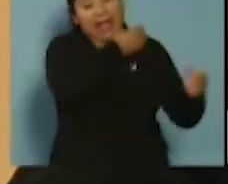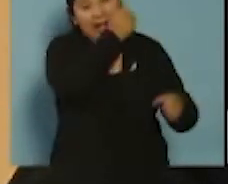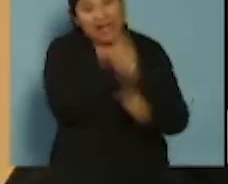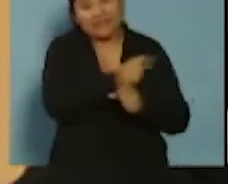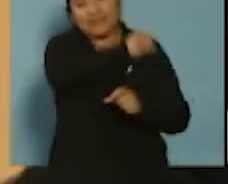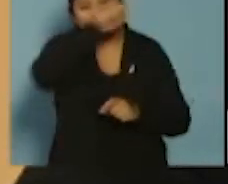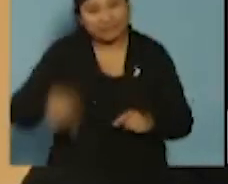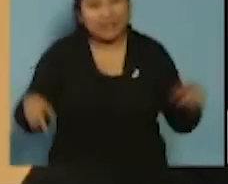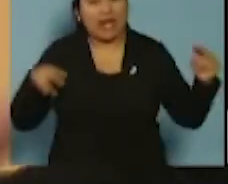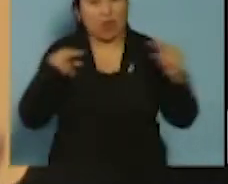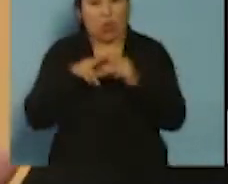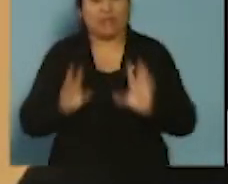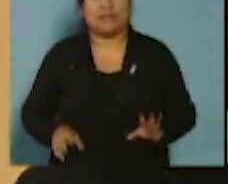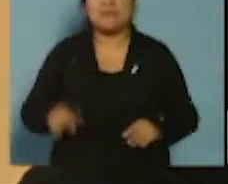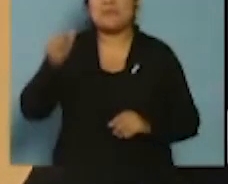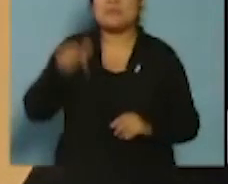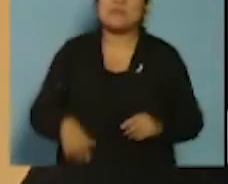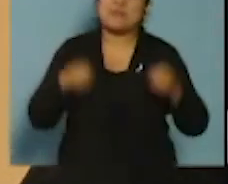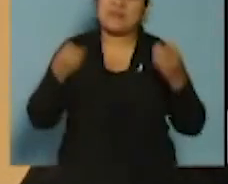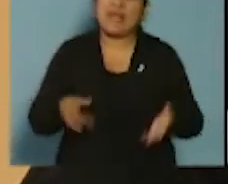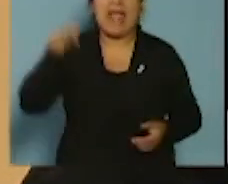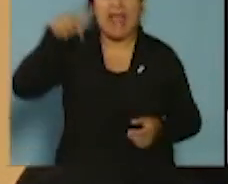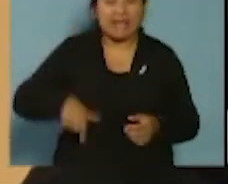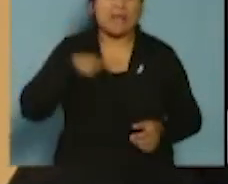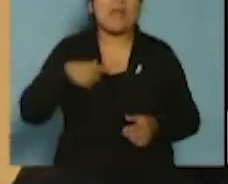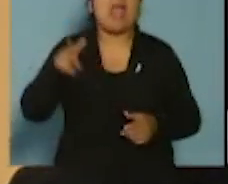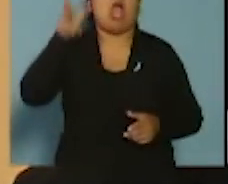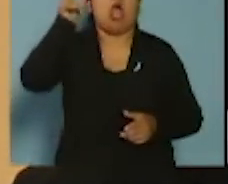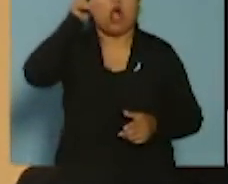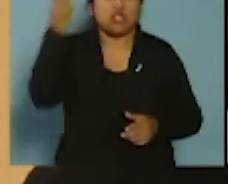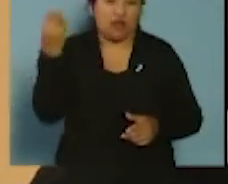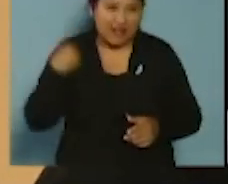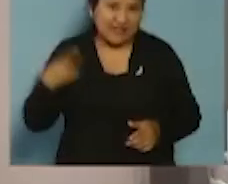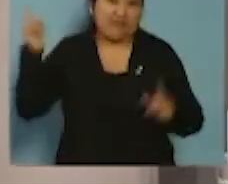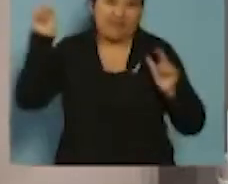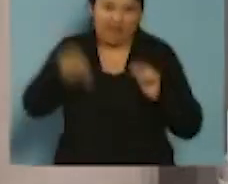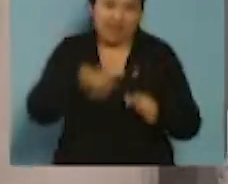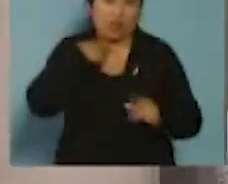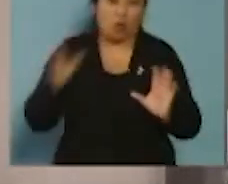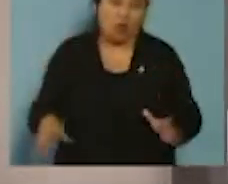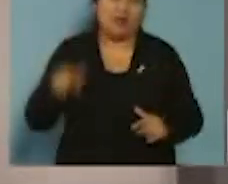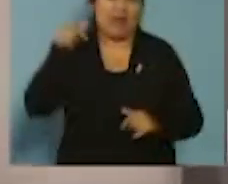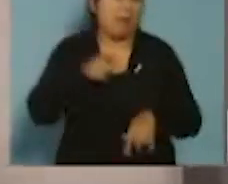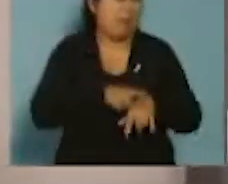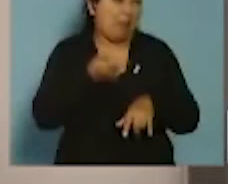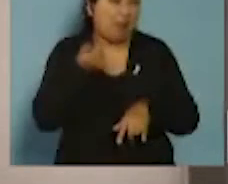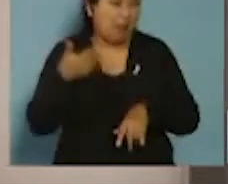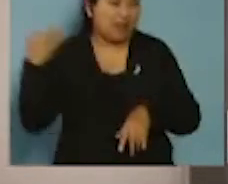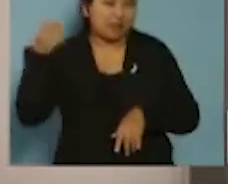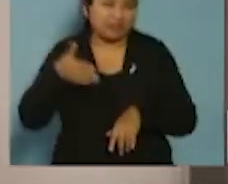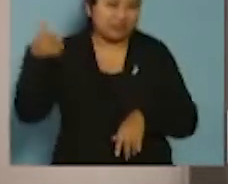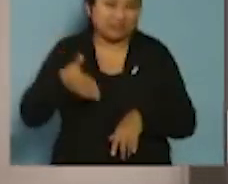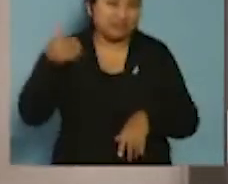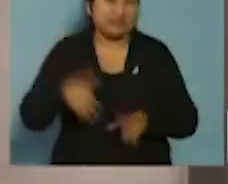de este mi octava recorrida por toda la provincia de jujuy bueno dos años de nuevo con esta alegría que